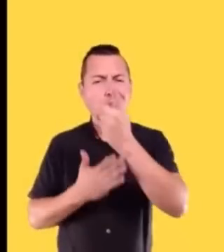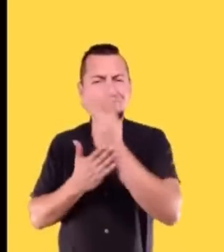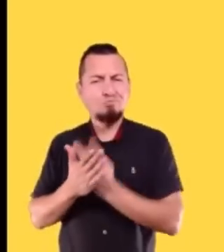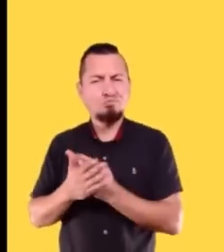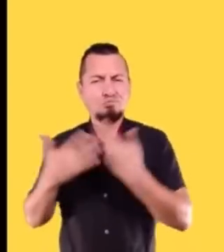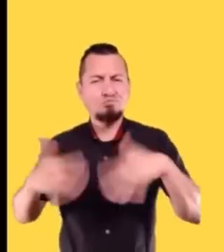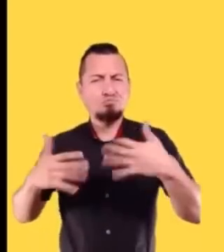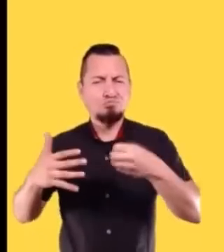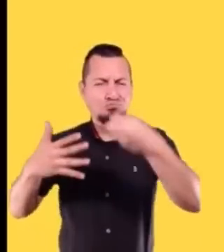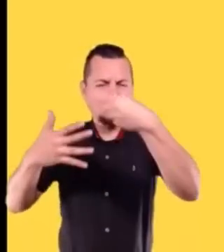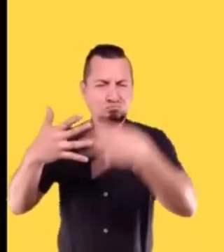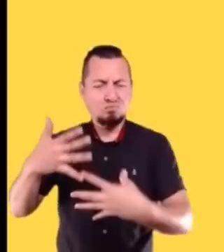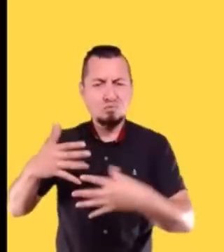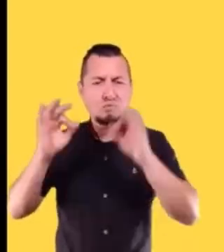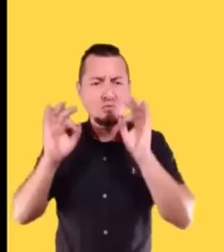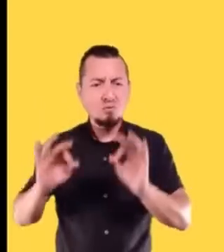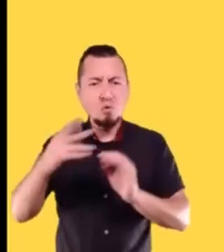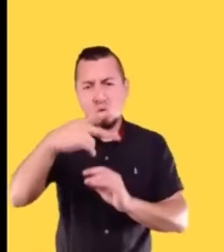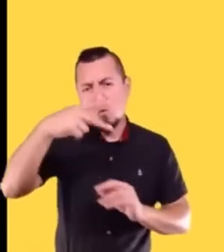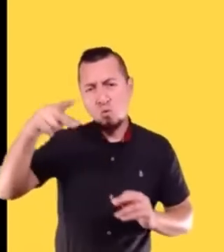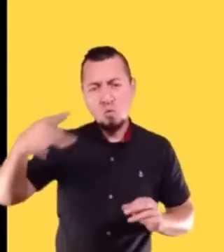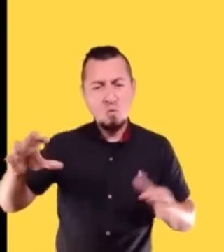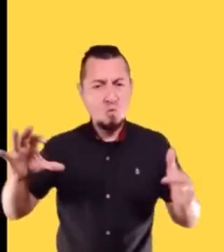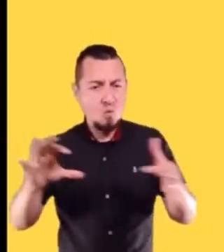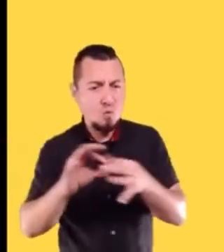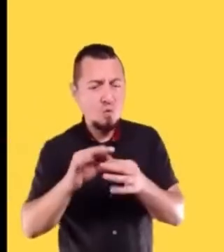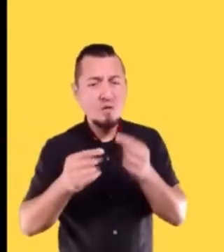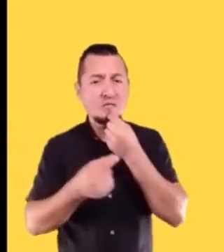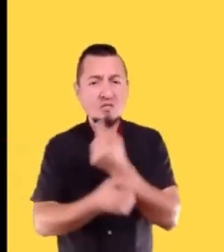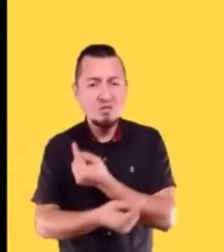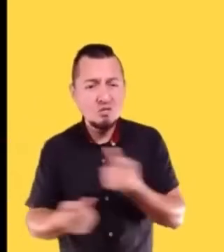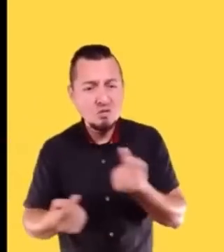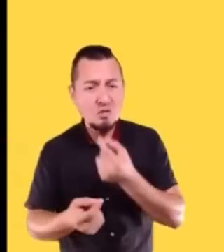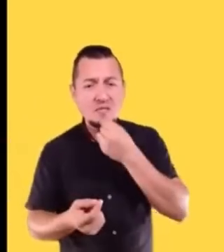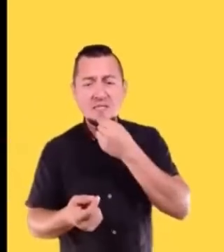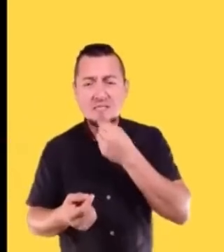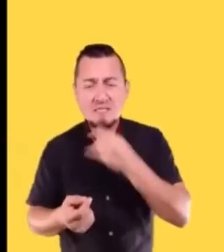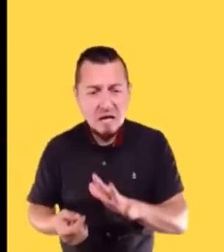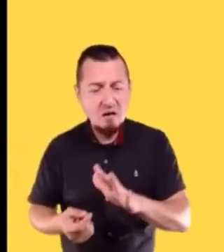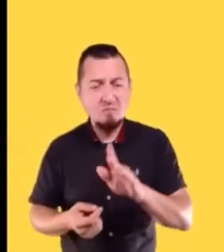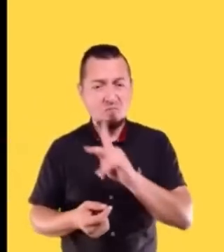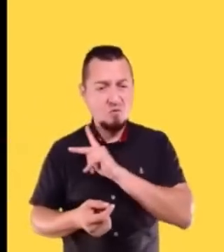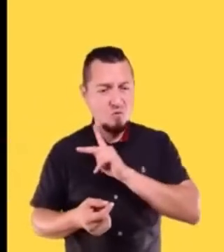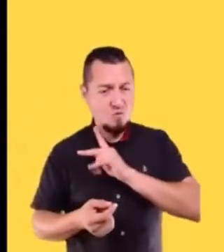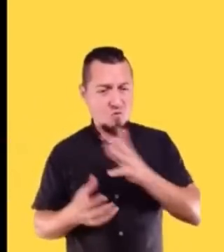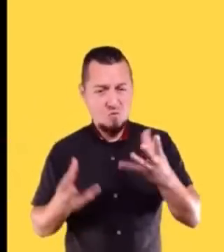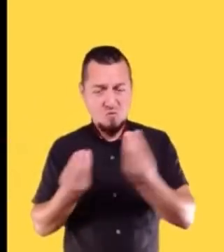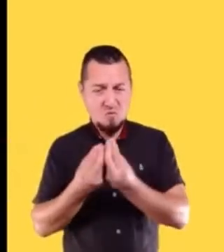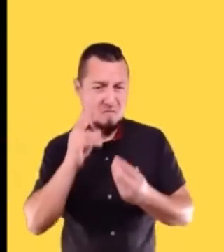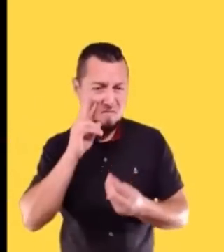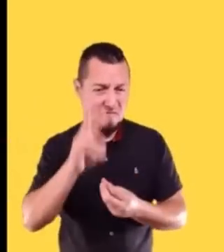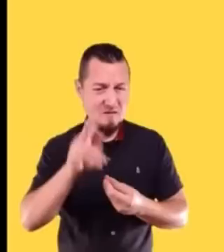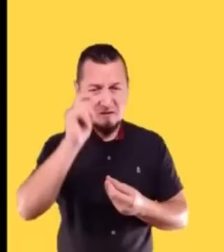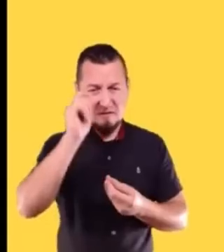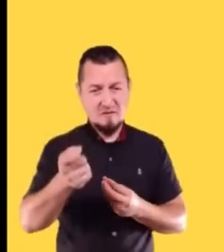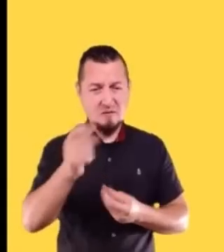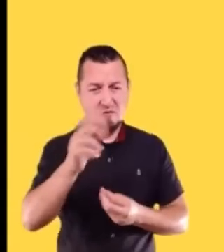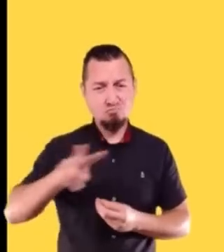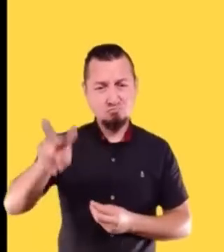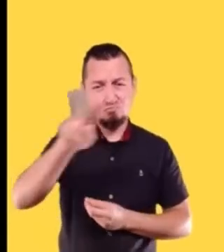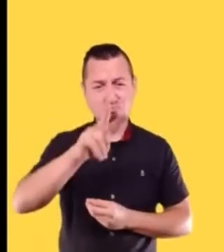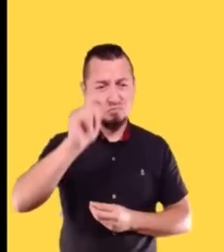edad y a la etapa sensitiva de los niños y las niñas, en donde ustedes van a poder ver que tenemos la